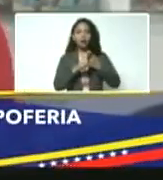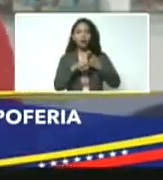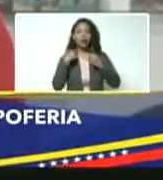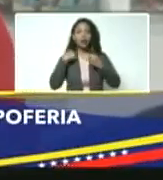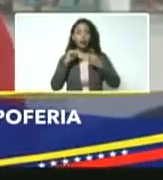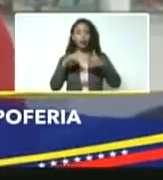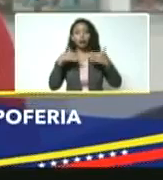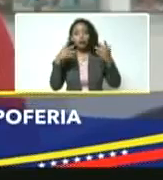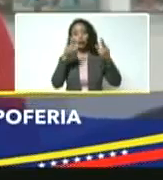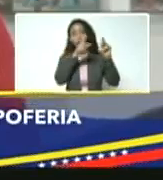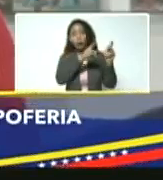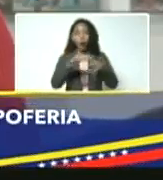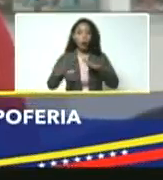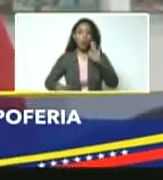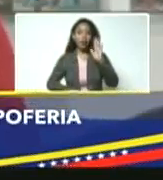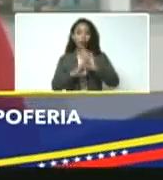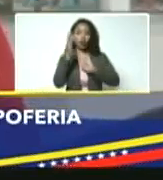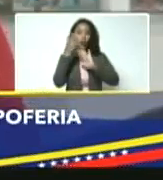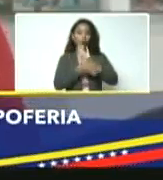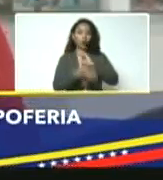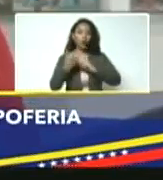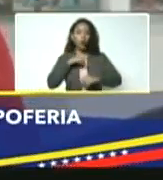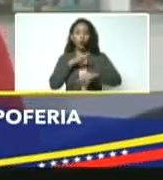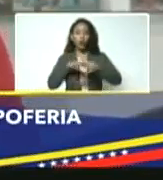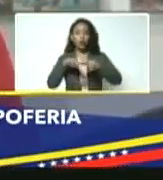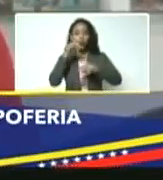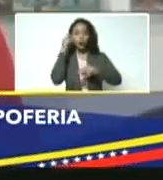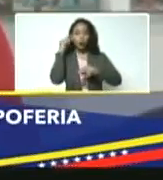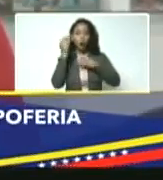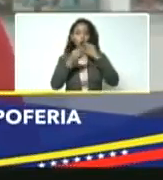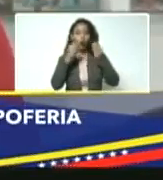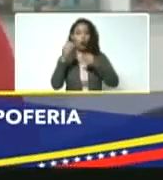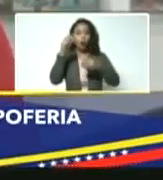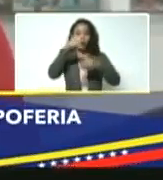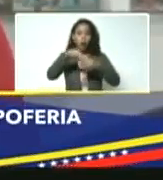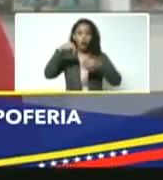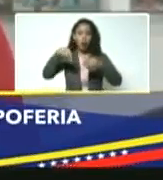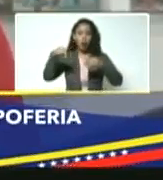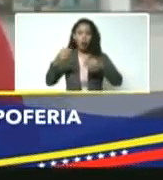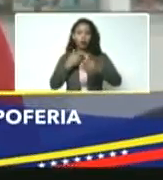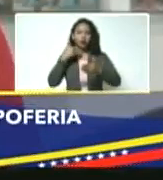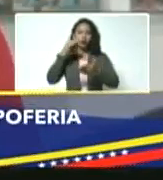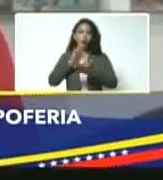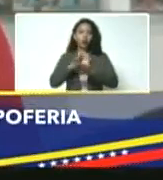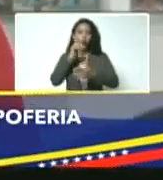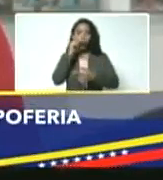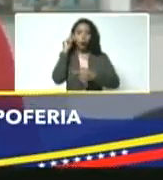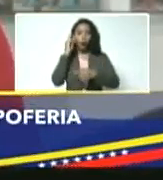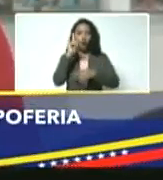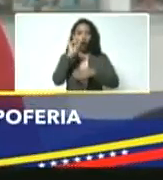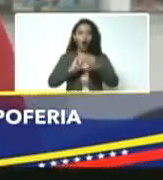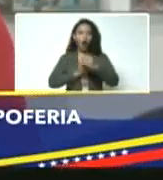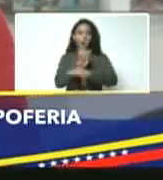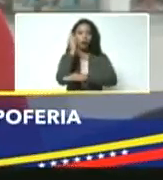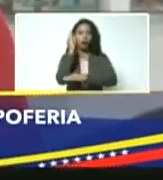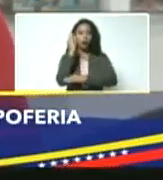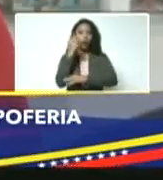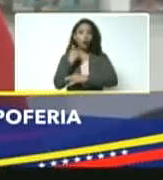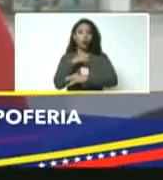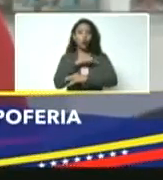pues programas que desarrollar con nuestros niños y niñas, como es la siembra de un niño, un árbol. Cuando